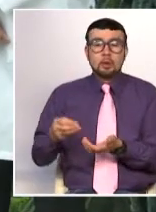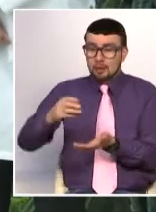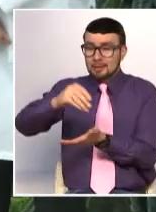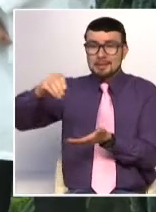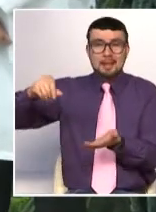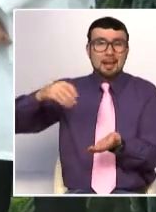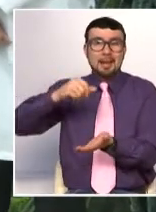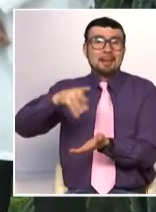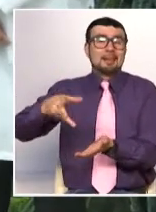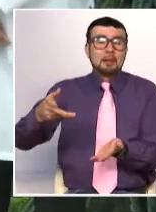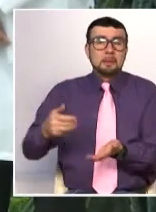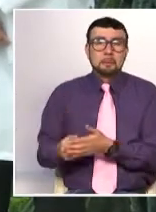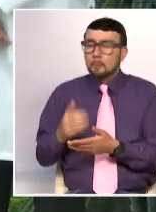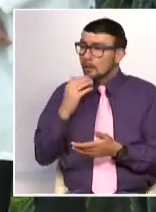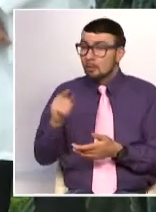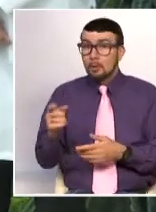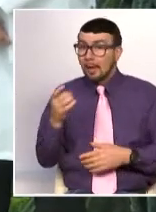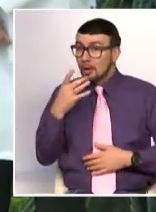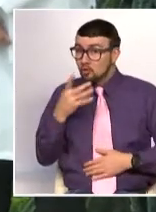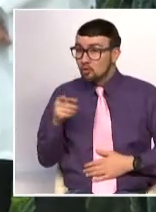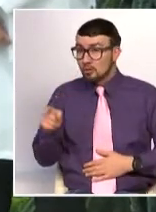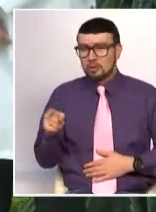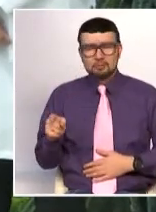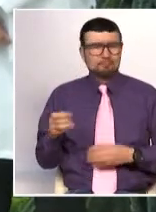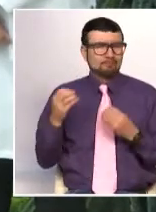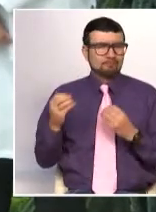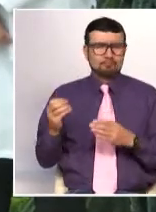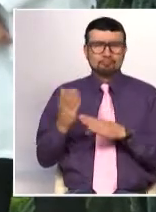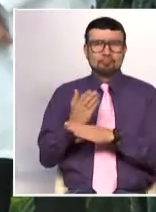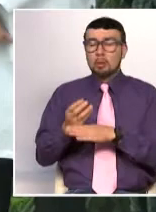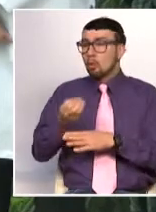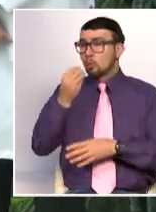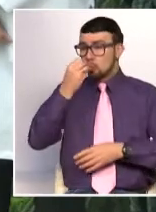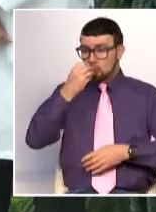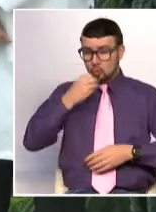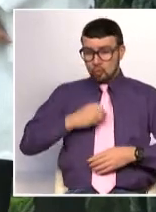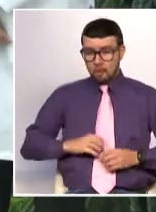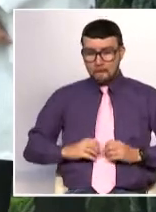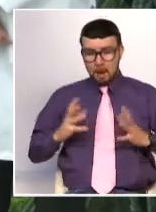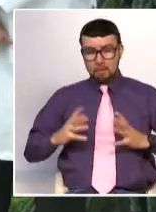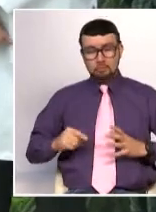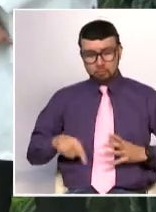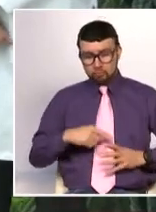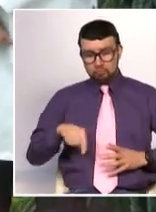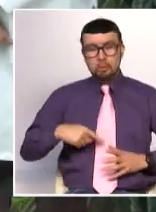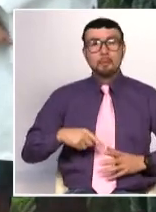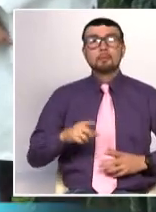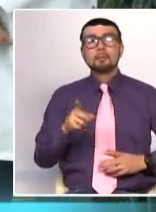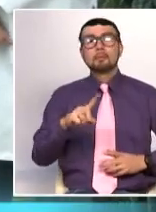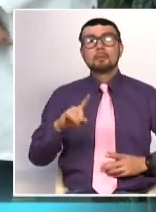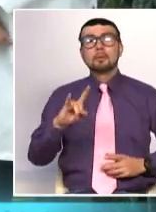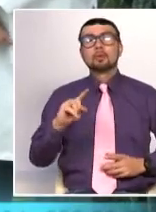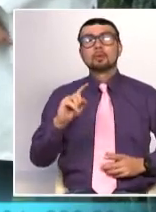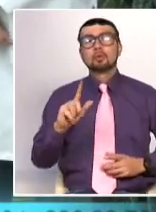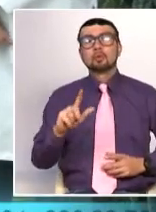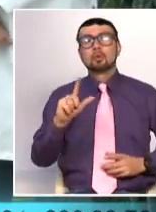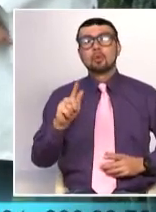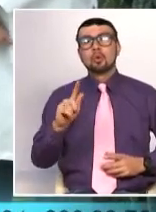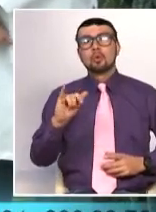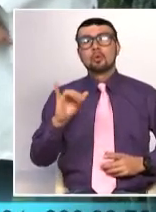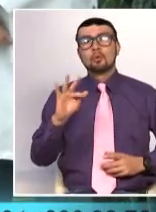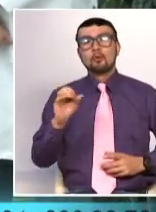tenemos unos problemas gravísimos porque producen sulfitos son inmunosupresores de que bajan las